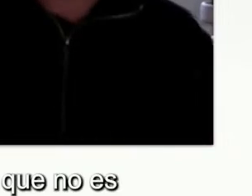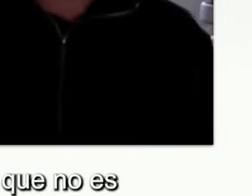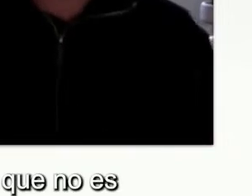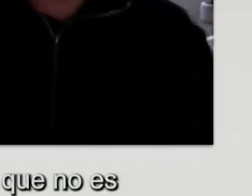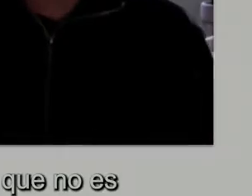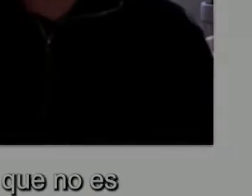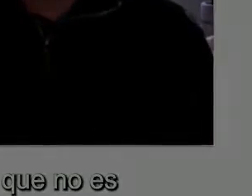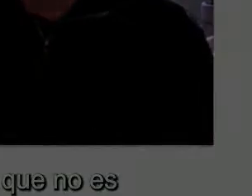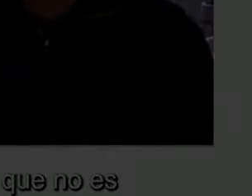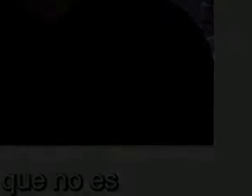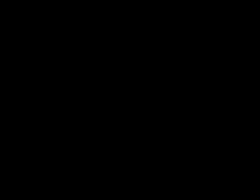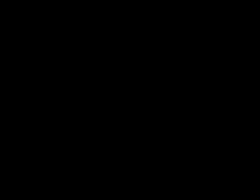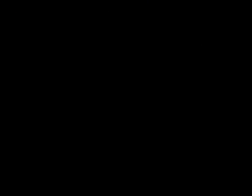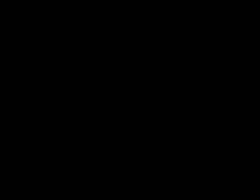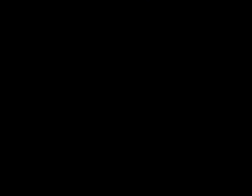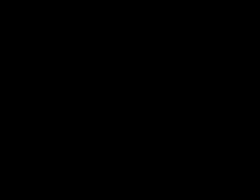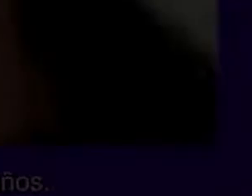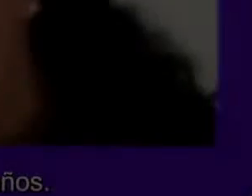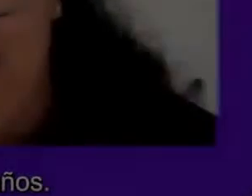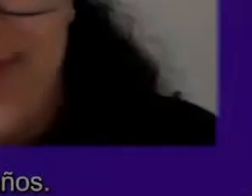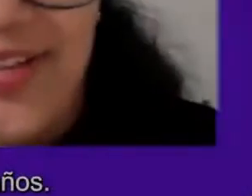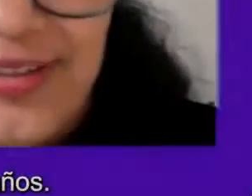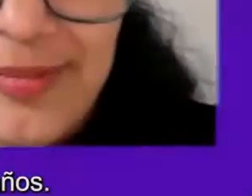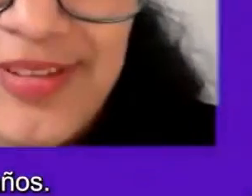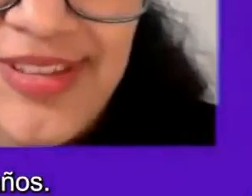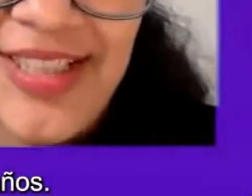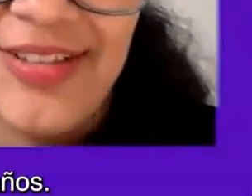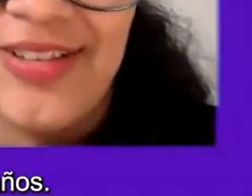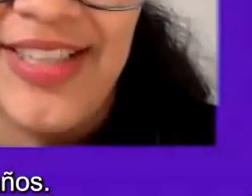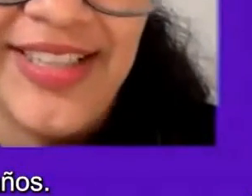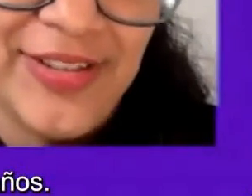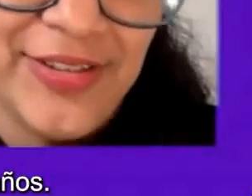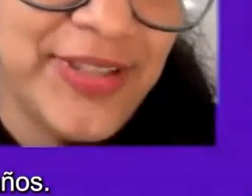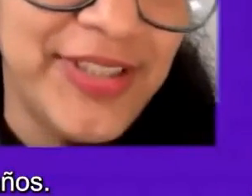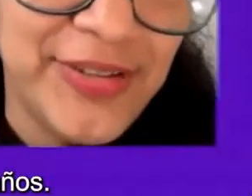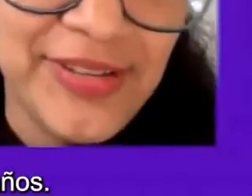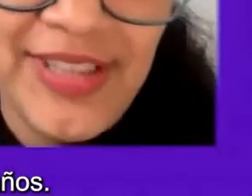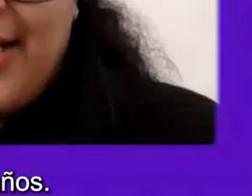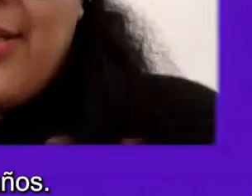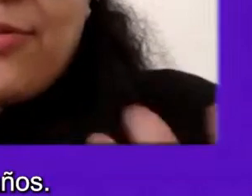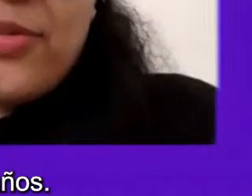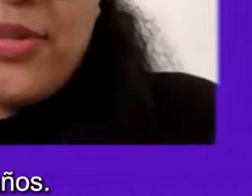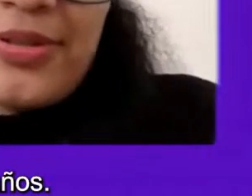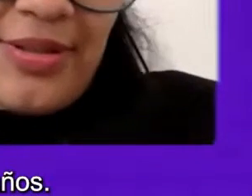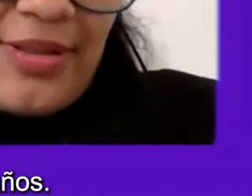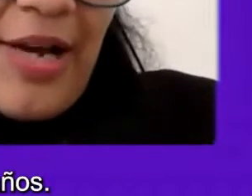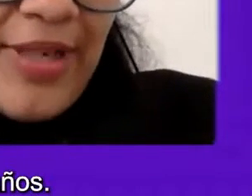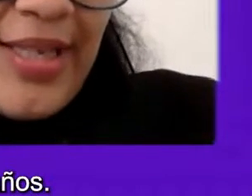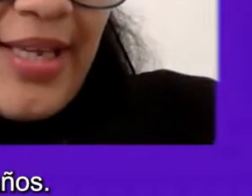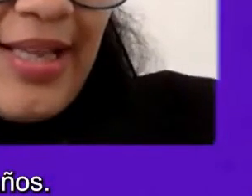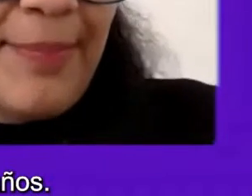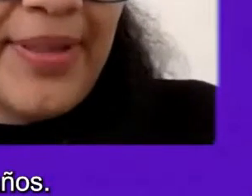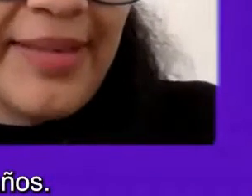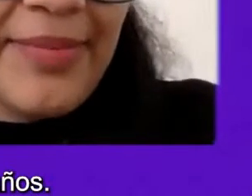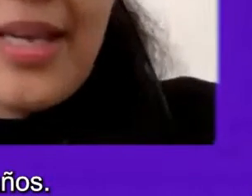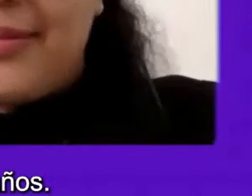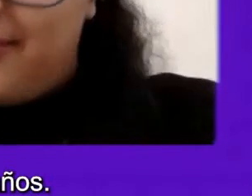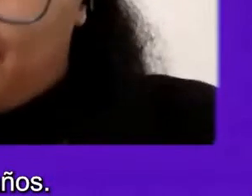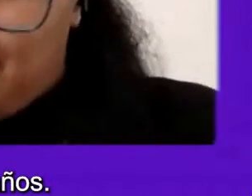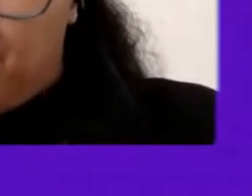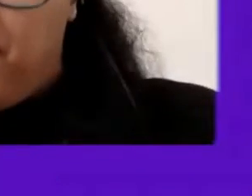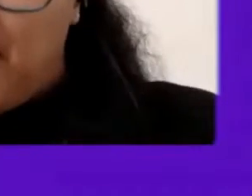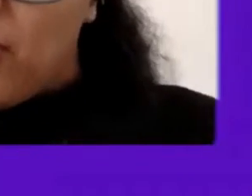yo decía anteriormente. Soy Sofía Olmos, tengo 38 años y justo ahorita la